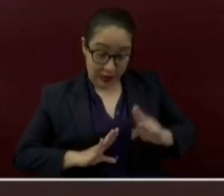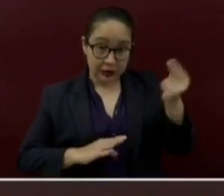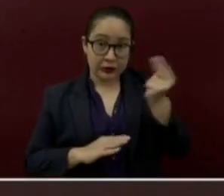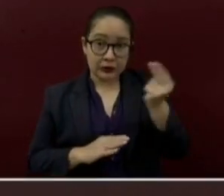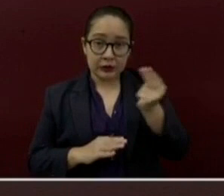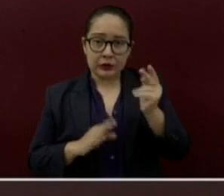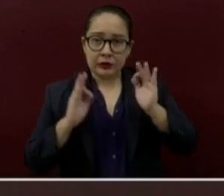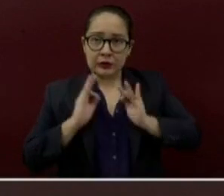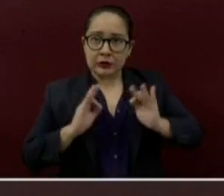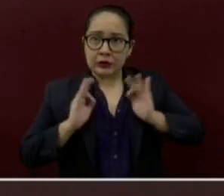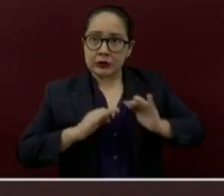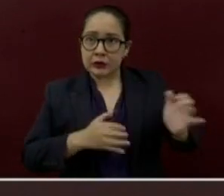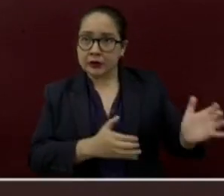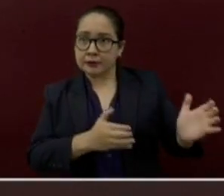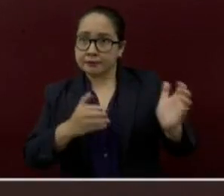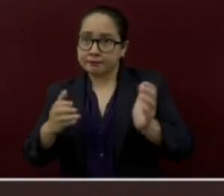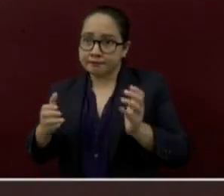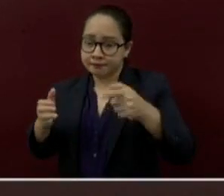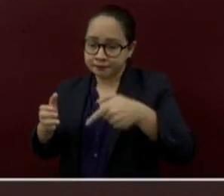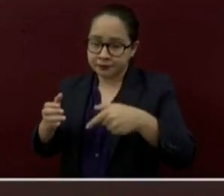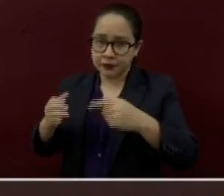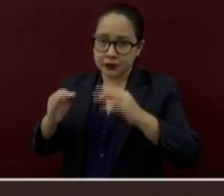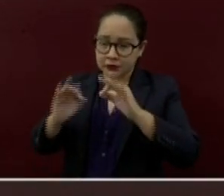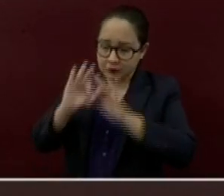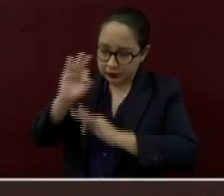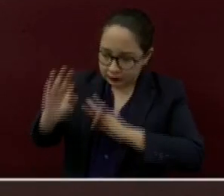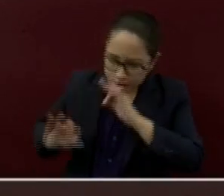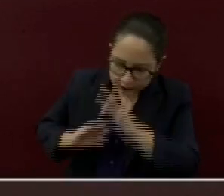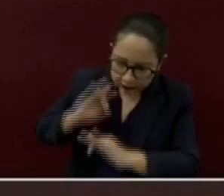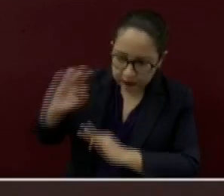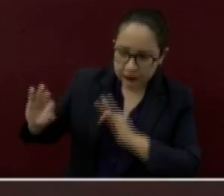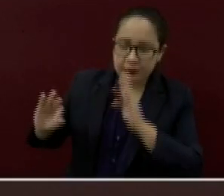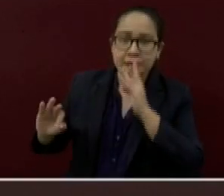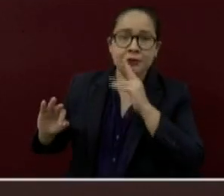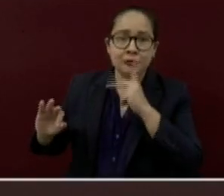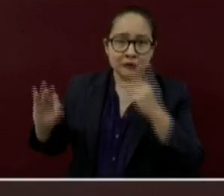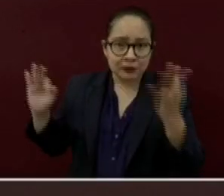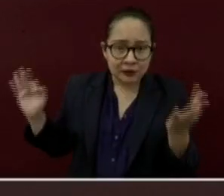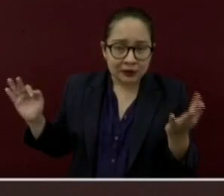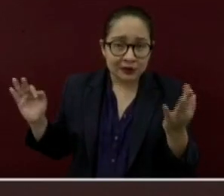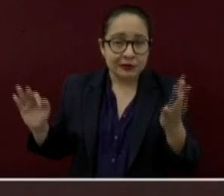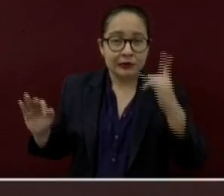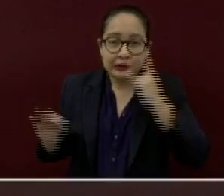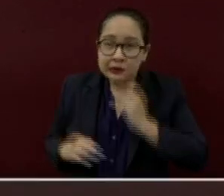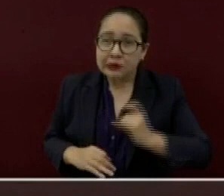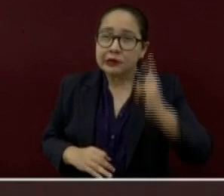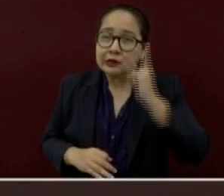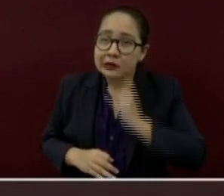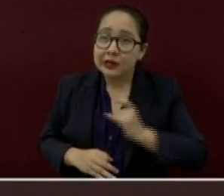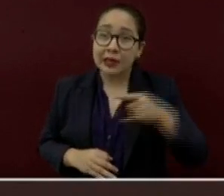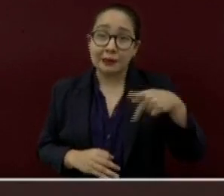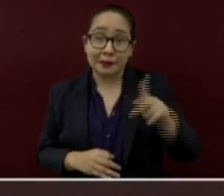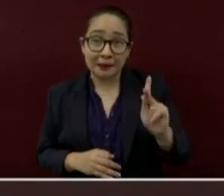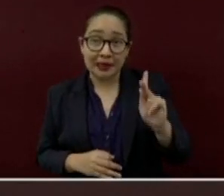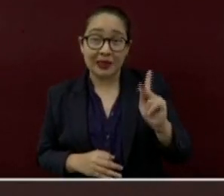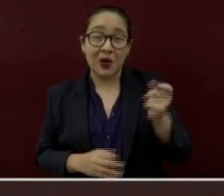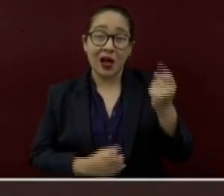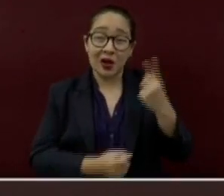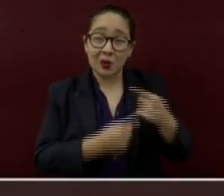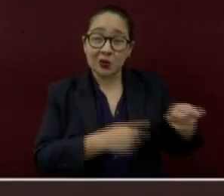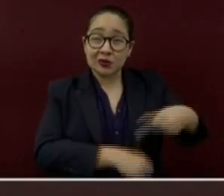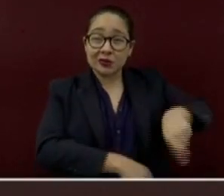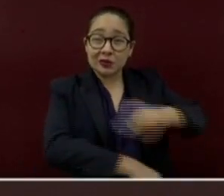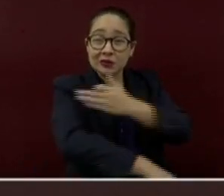estabilizar mejorar sus condiciones pero en muchos casos cuando llegan con tan baja saturación